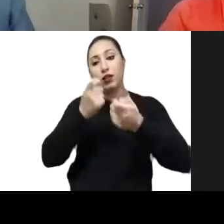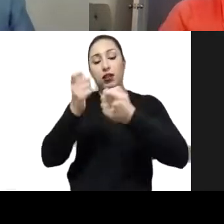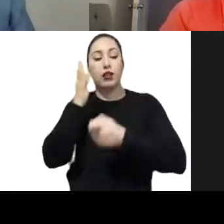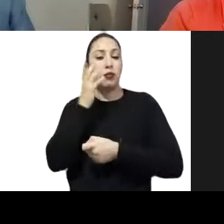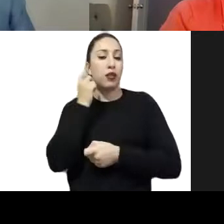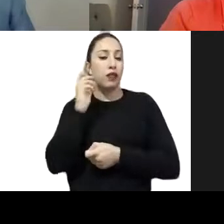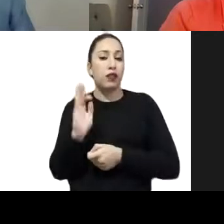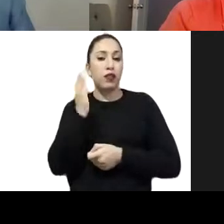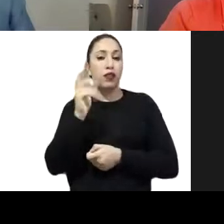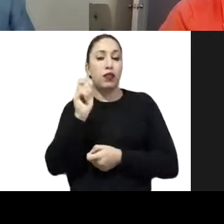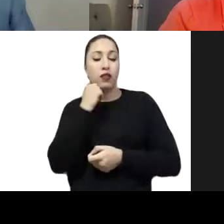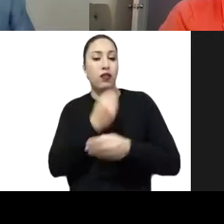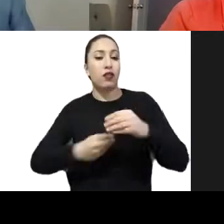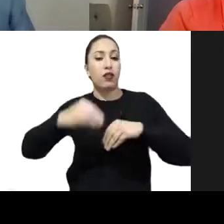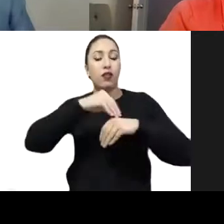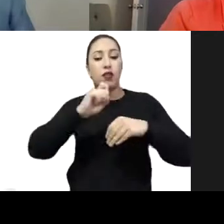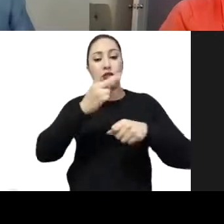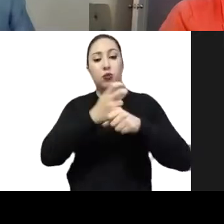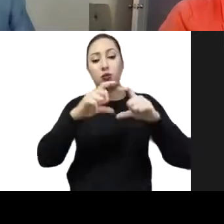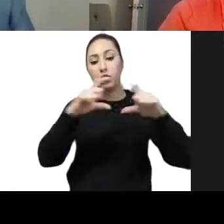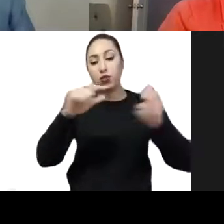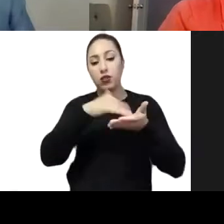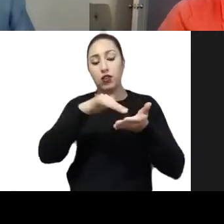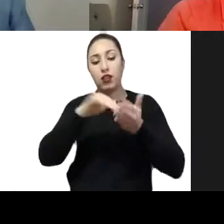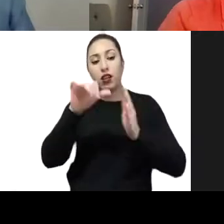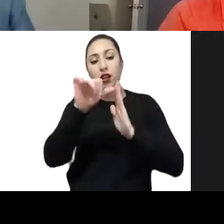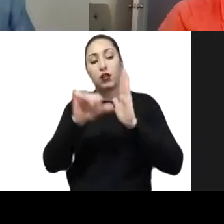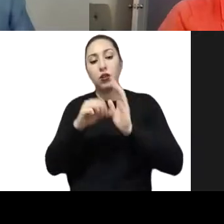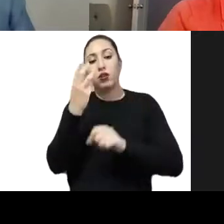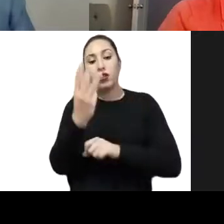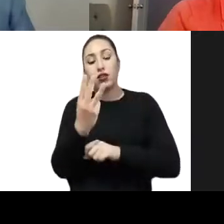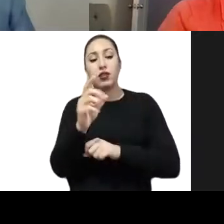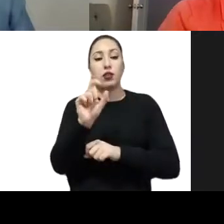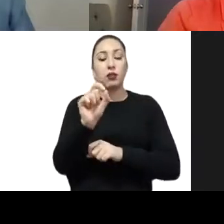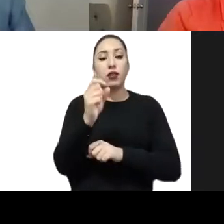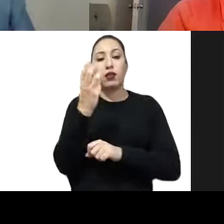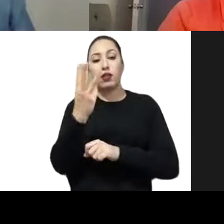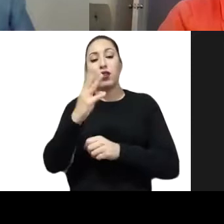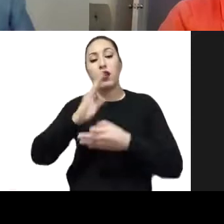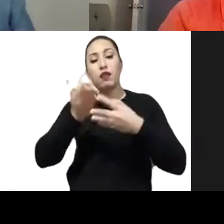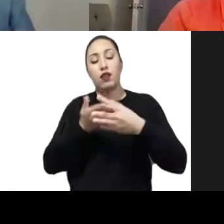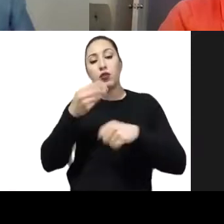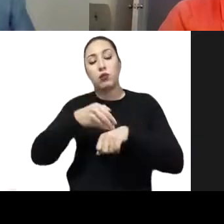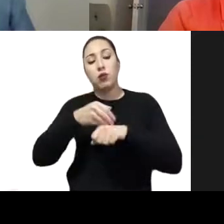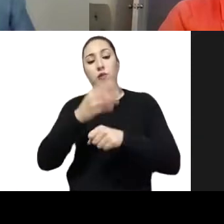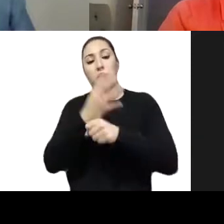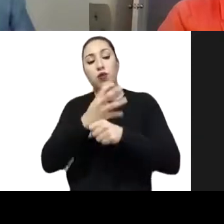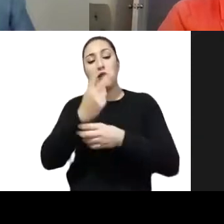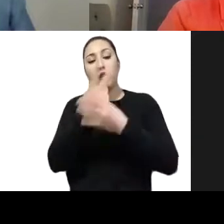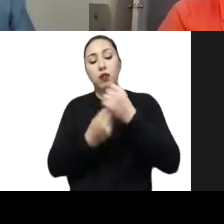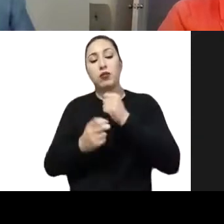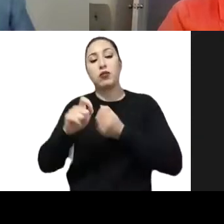el que se adiciona un segundo párrafo a los artículos 3 y 23 de su fracción cuarta, ambos de la